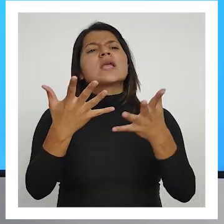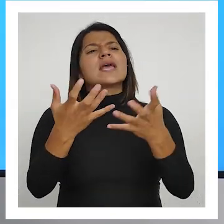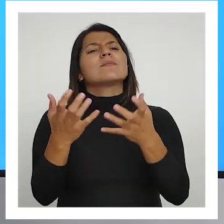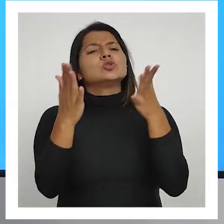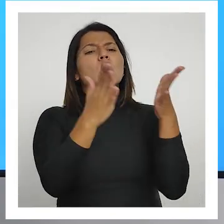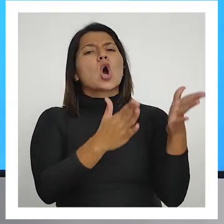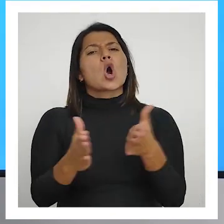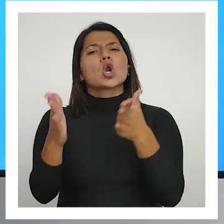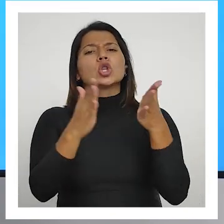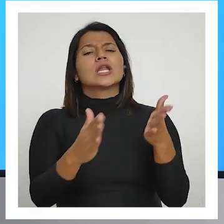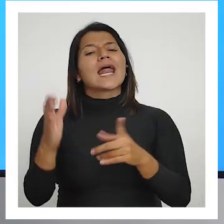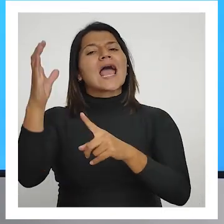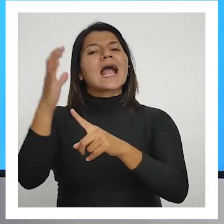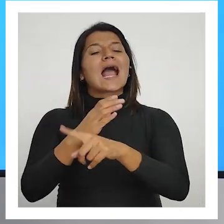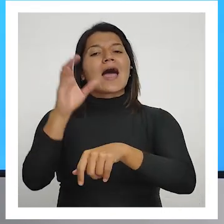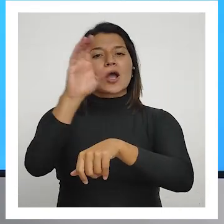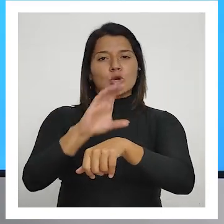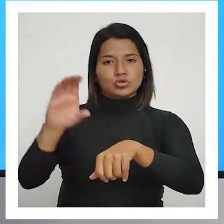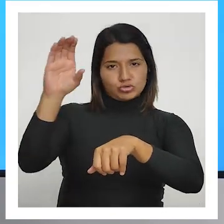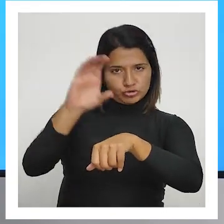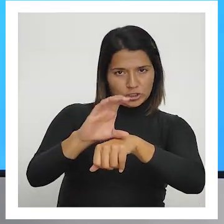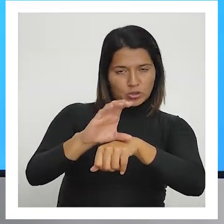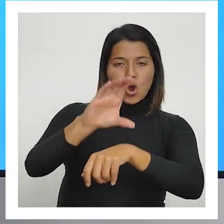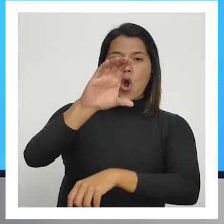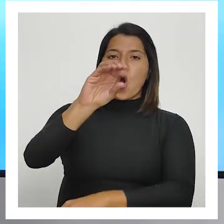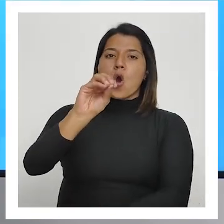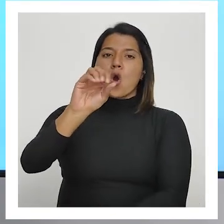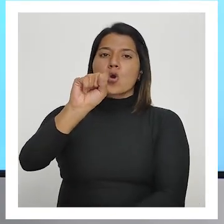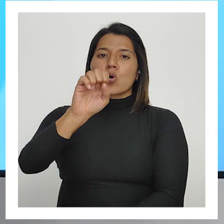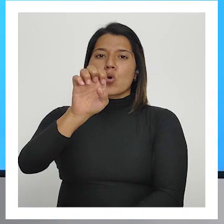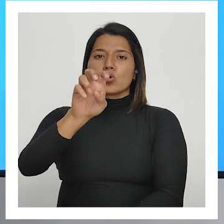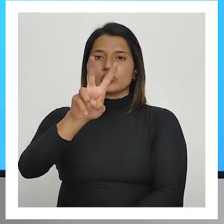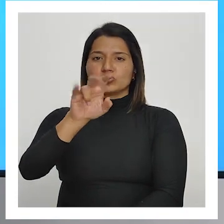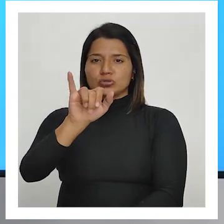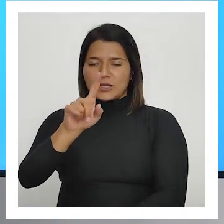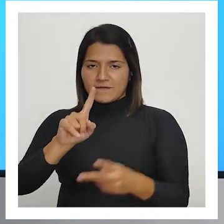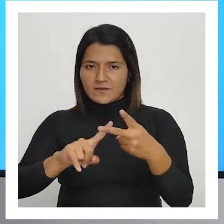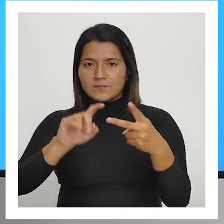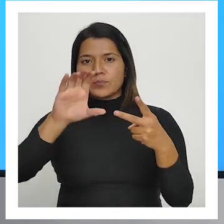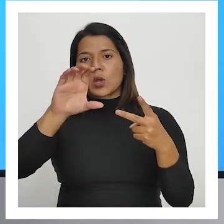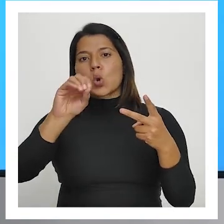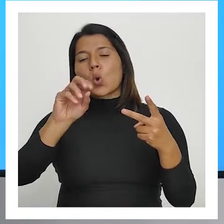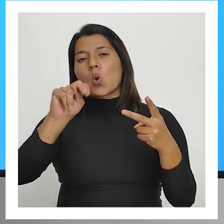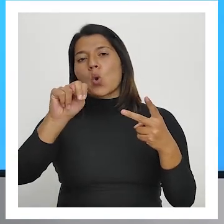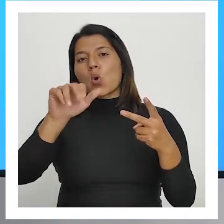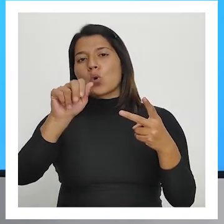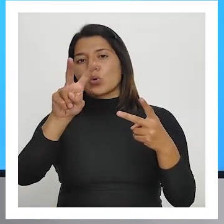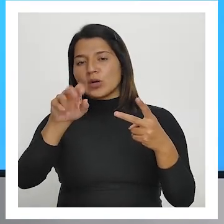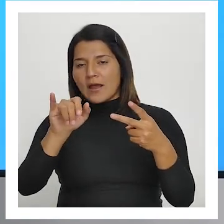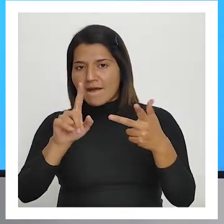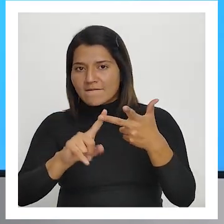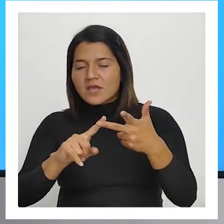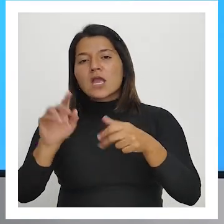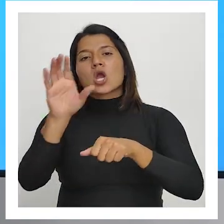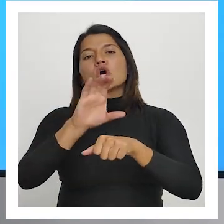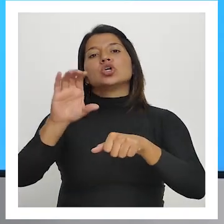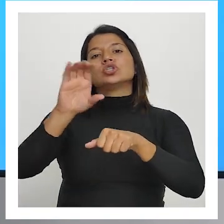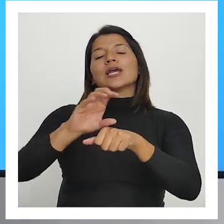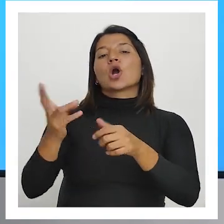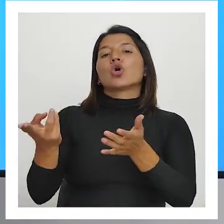los consejos. Vamos a ordenar al COSEBI, al CONAVI, al